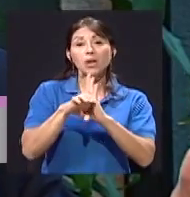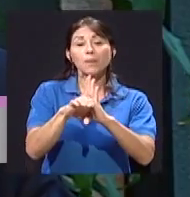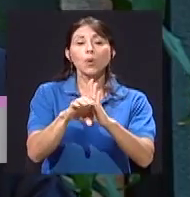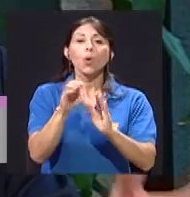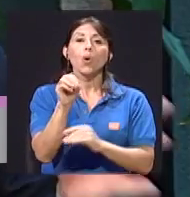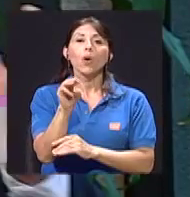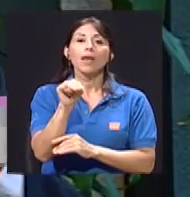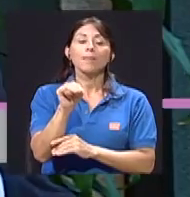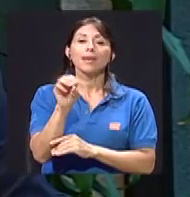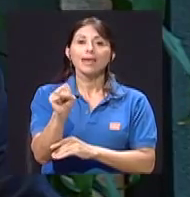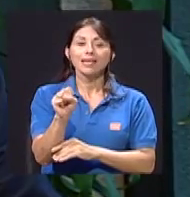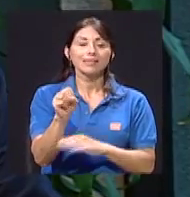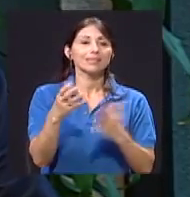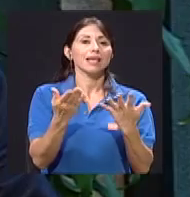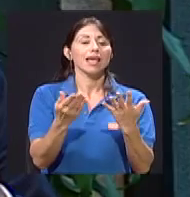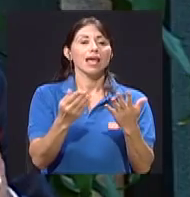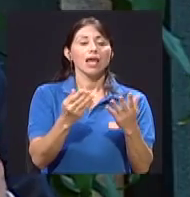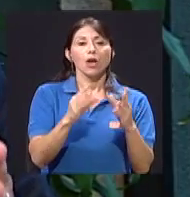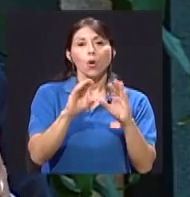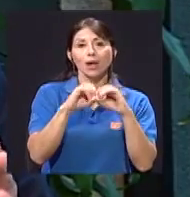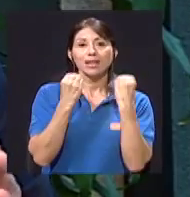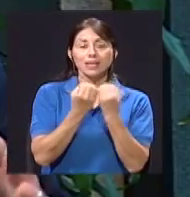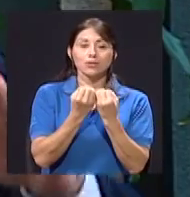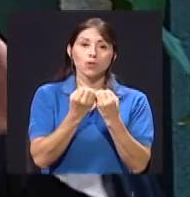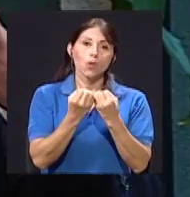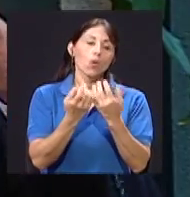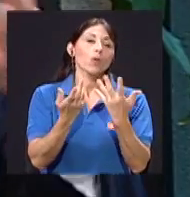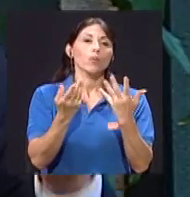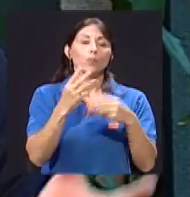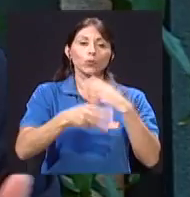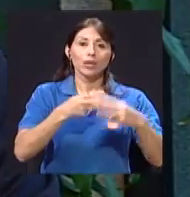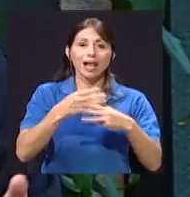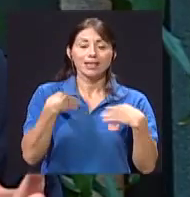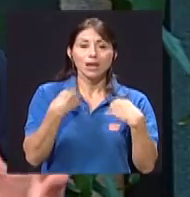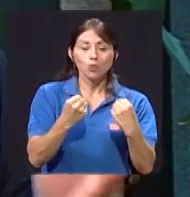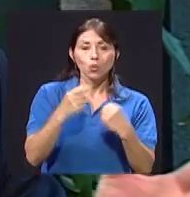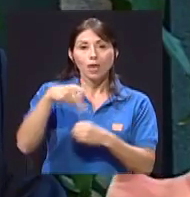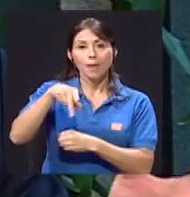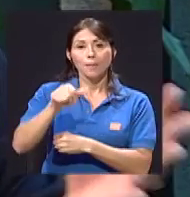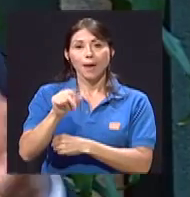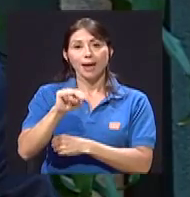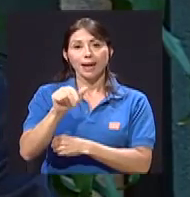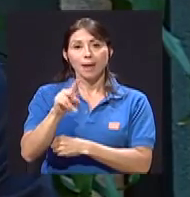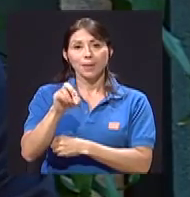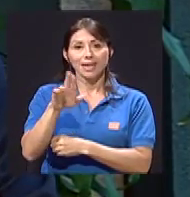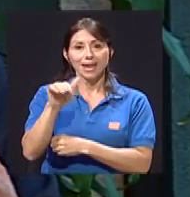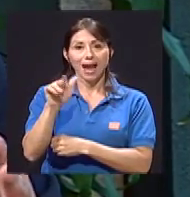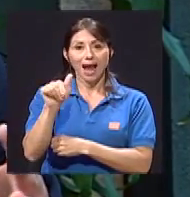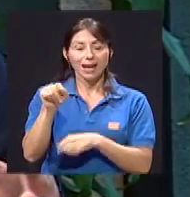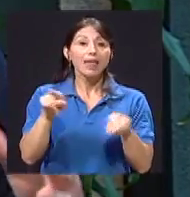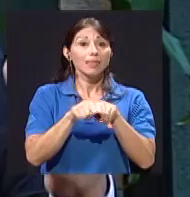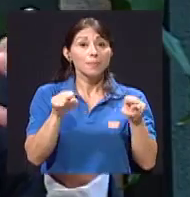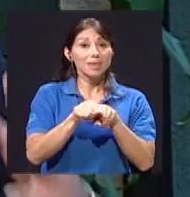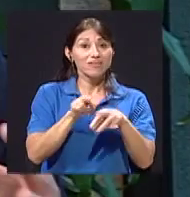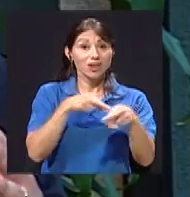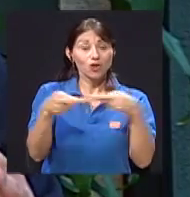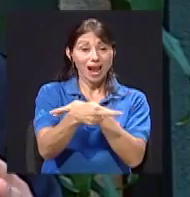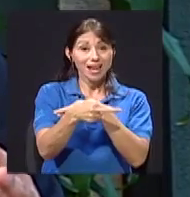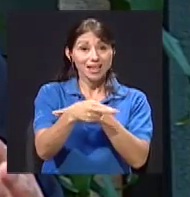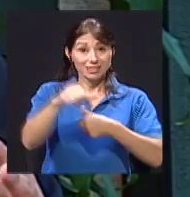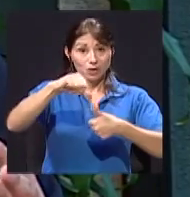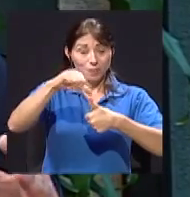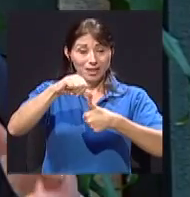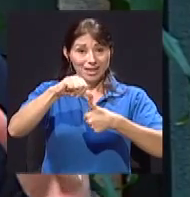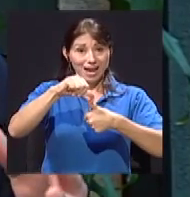Mundial de la Salud, como americanas, como la Organización Panamericana de la Salud, y regionales, como el caso Centroamérica y República Dominicana, también se